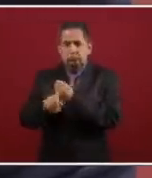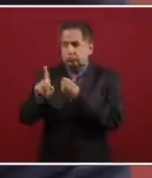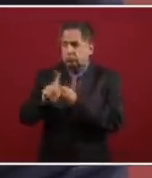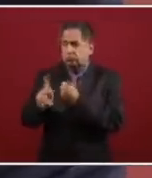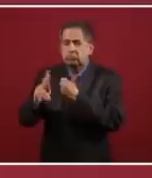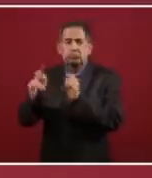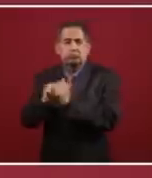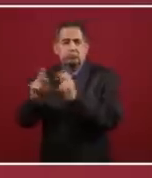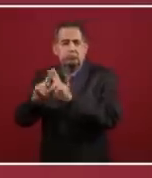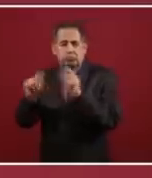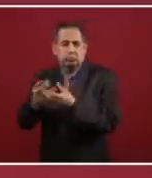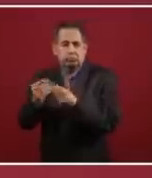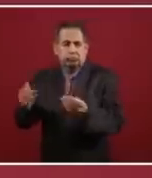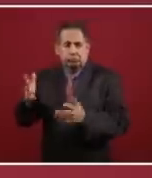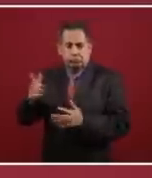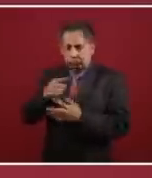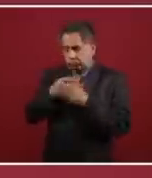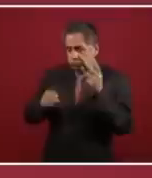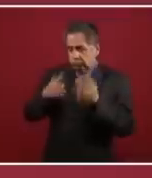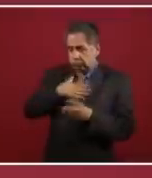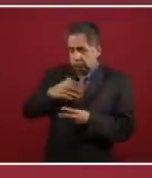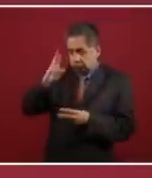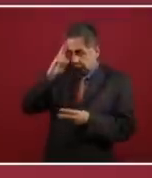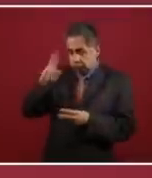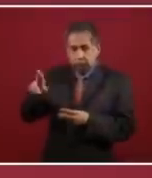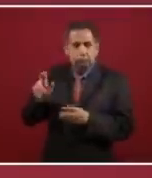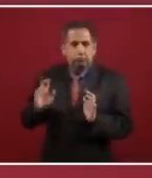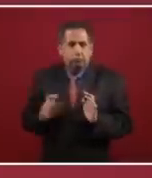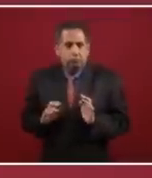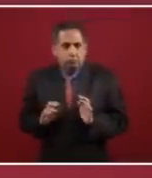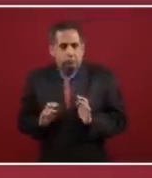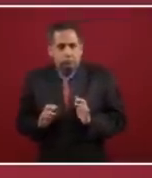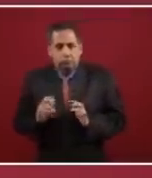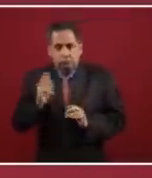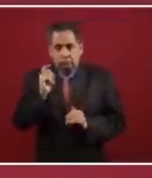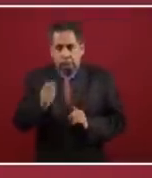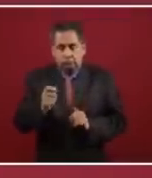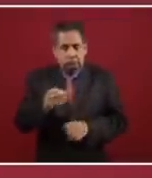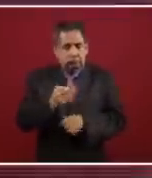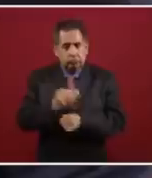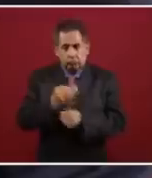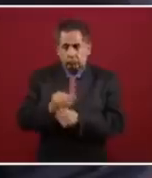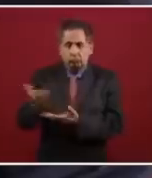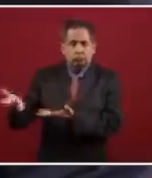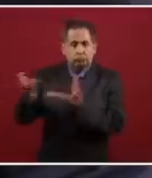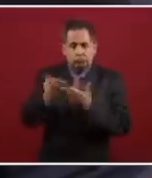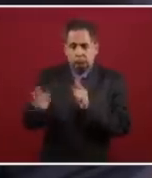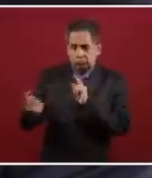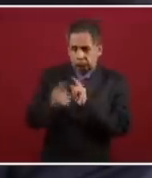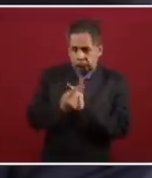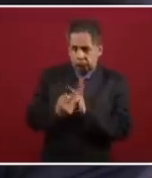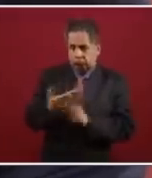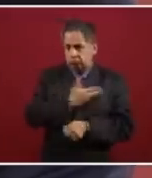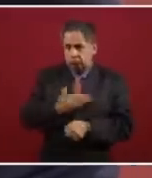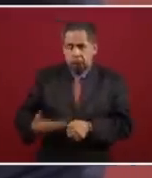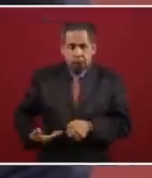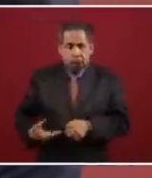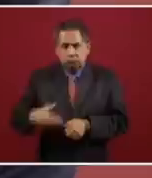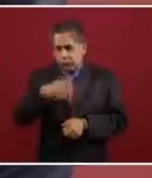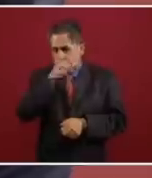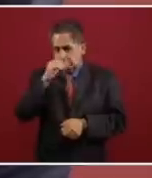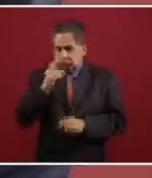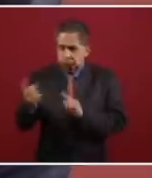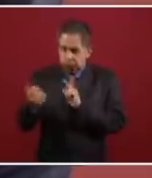pacífica de las controversias, de modo que vamos a recibir al presidente de